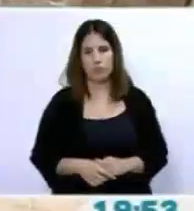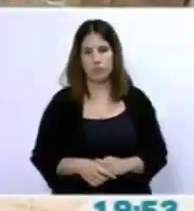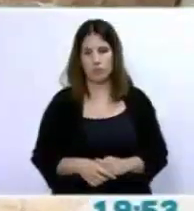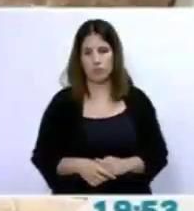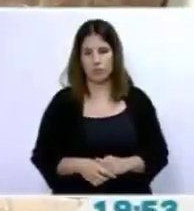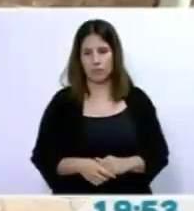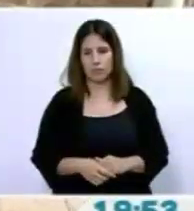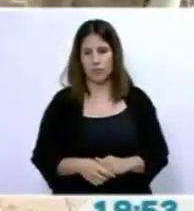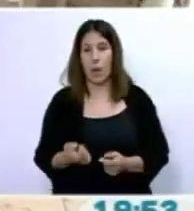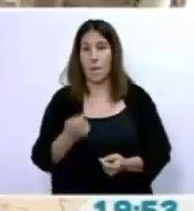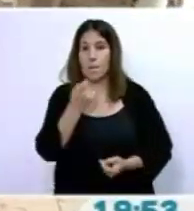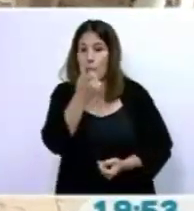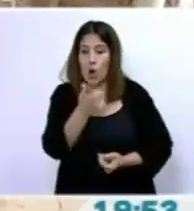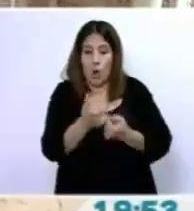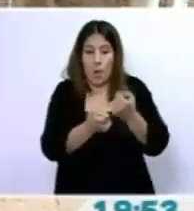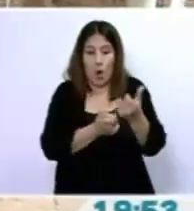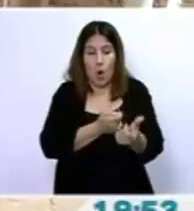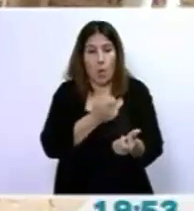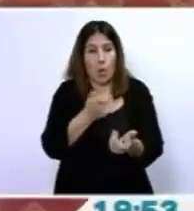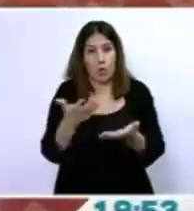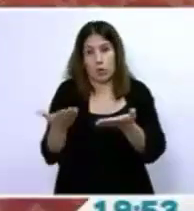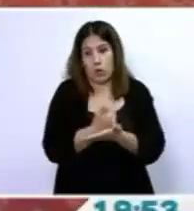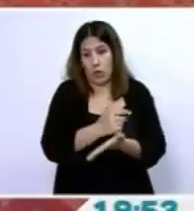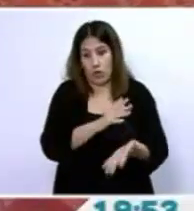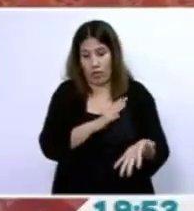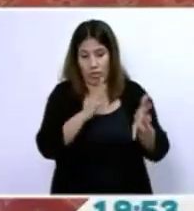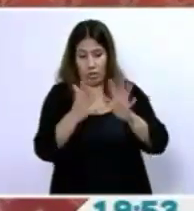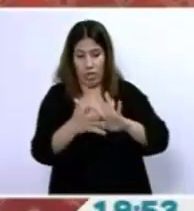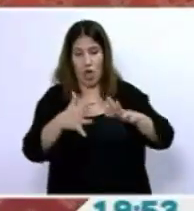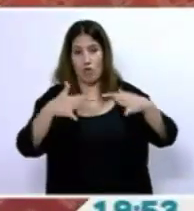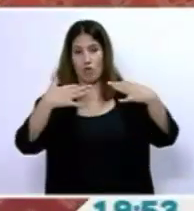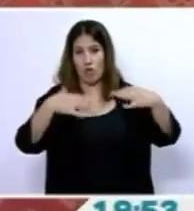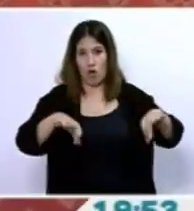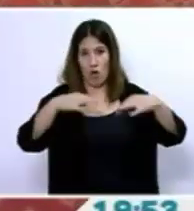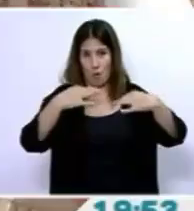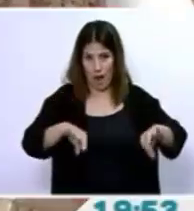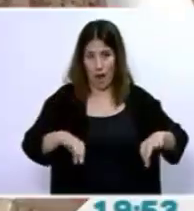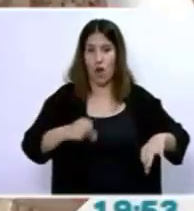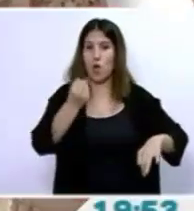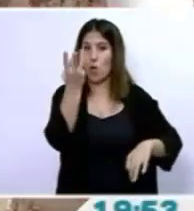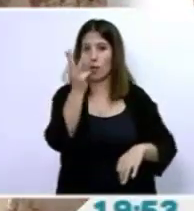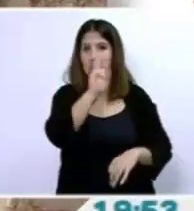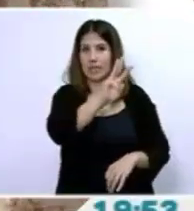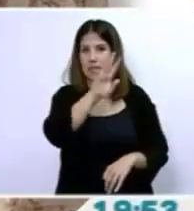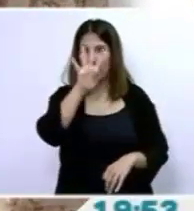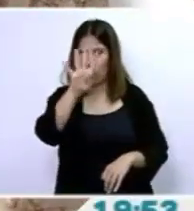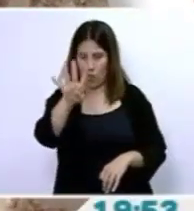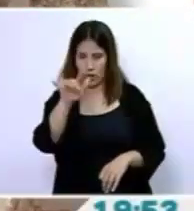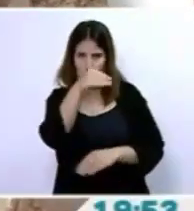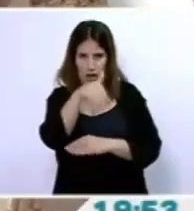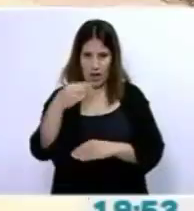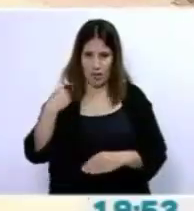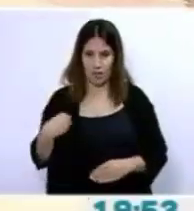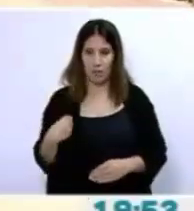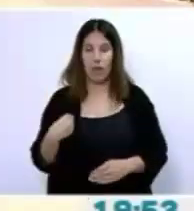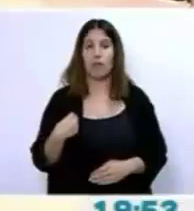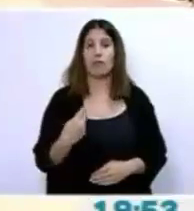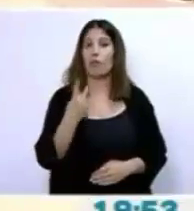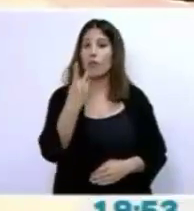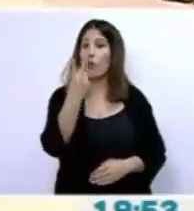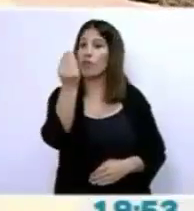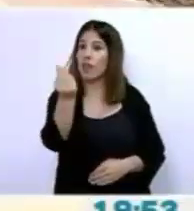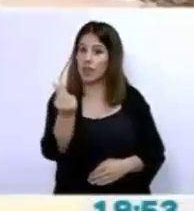Poco a poco todo vuelve a la normalidad en el número 34 de la calle Parras de Serradilla. Hace un año, Rosana recibía en pocos días dos noticias